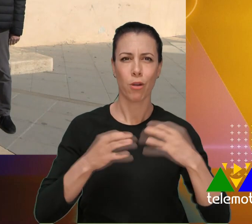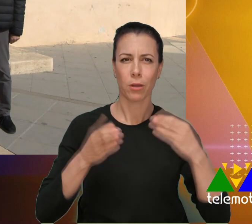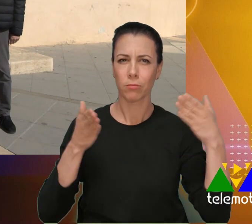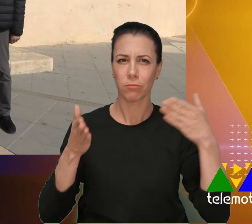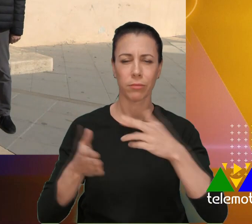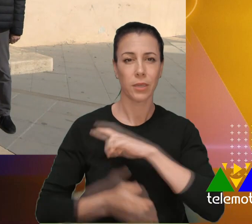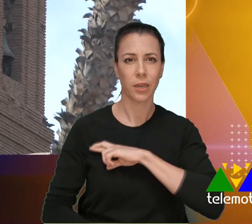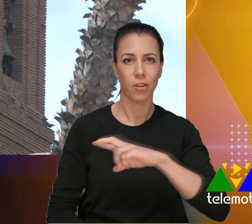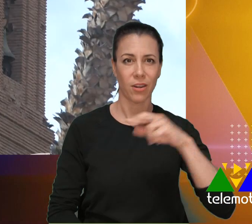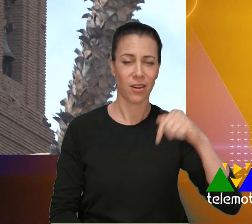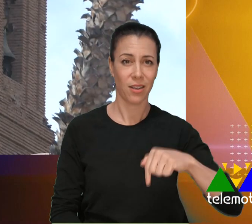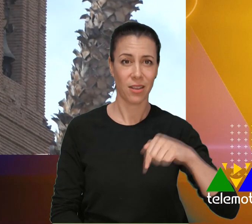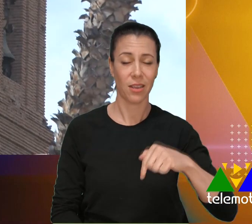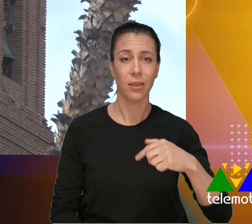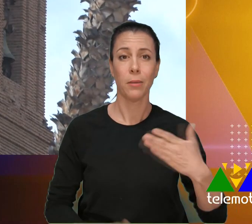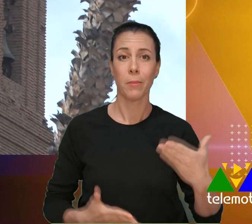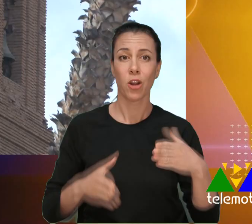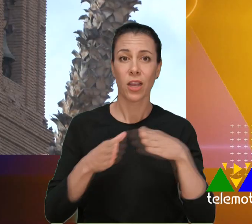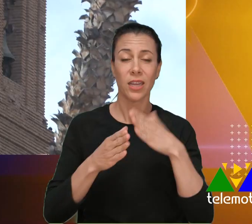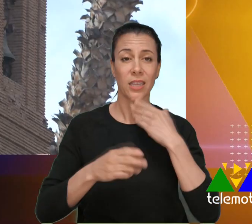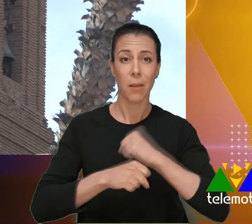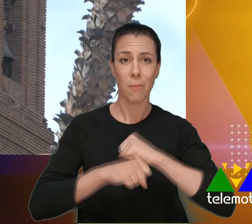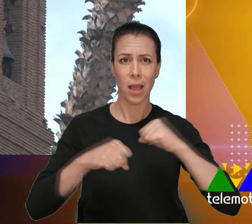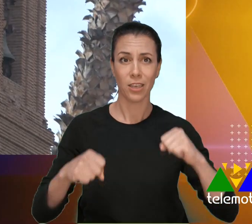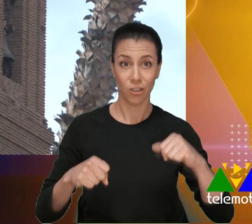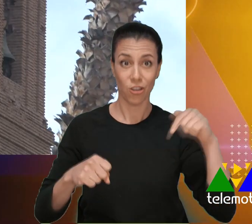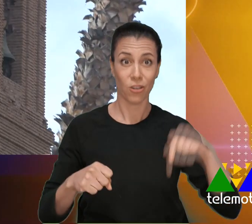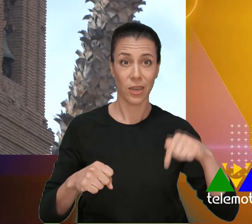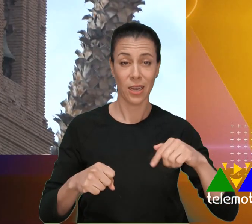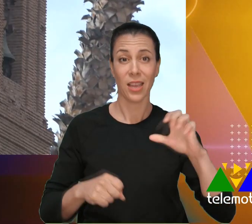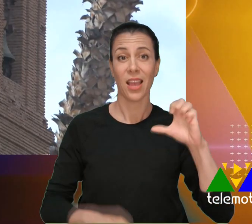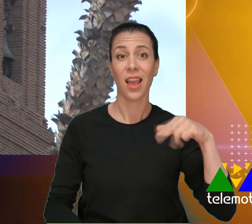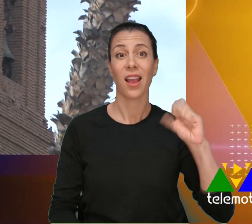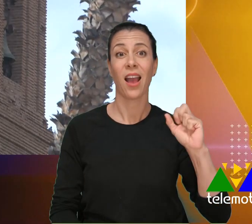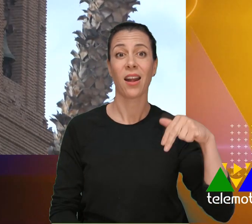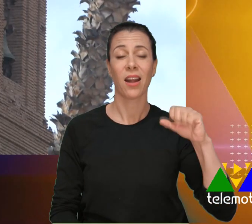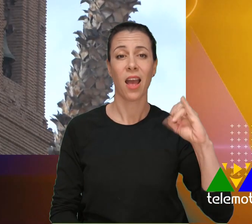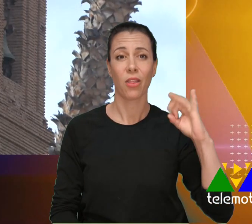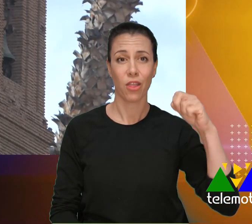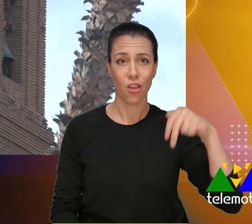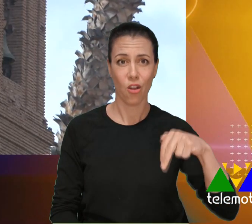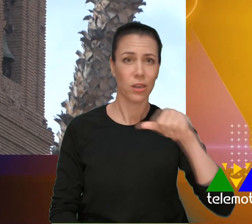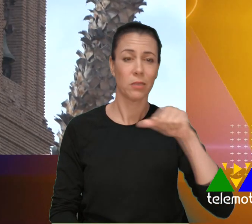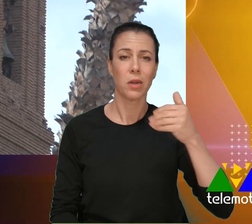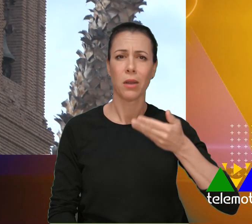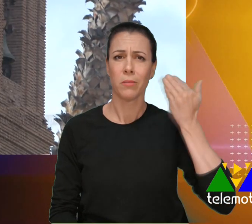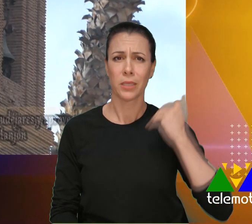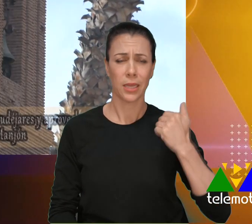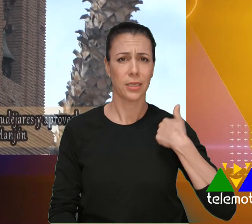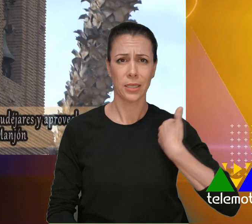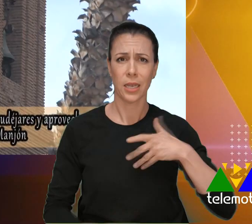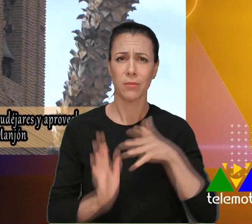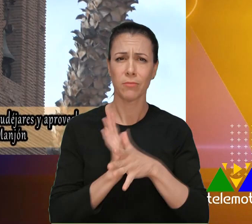en nuestro municipio. La Iglesia Mayor de la Encarnación, como decimos, que la semana pasada ya estuvimos dando un poquito de, como decimos,